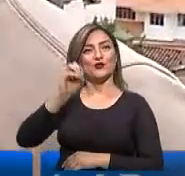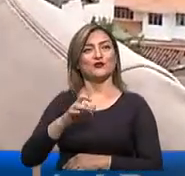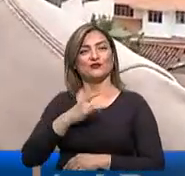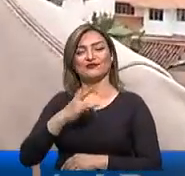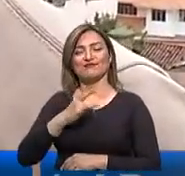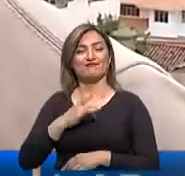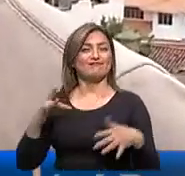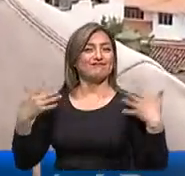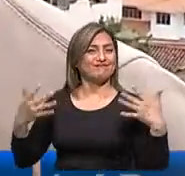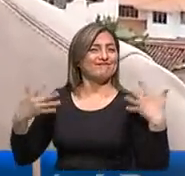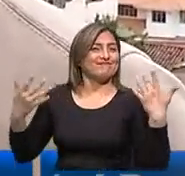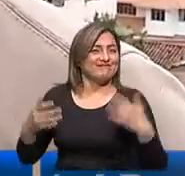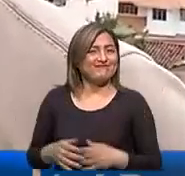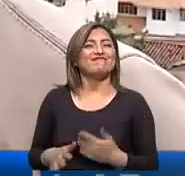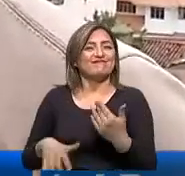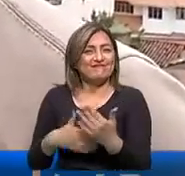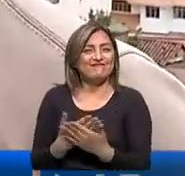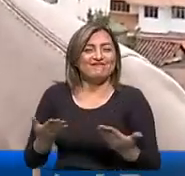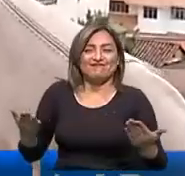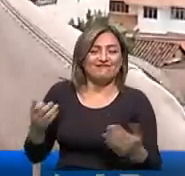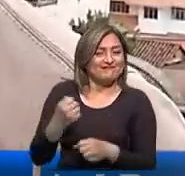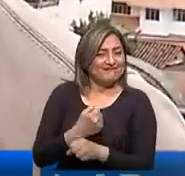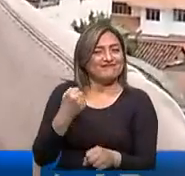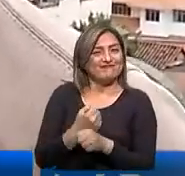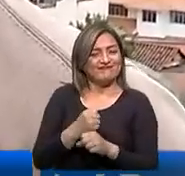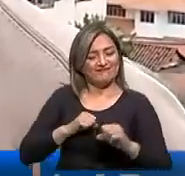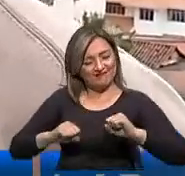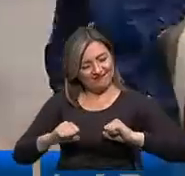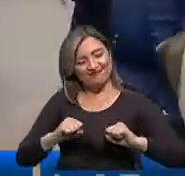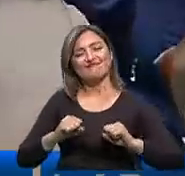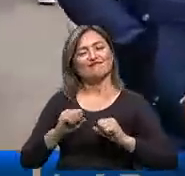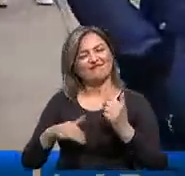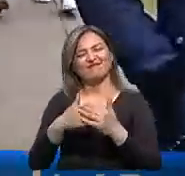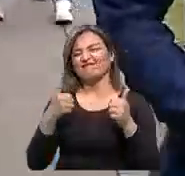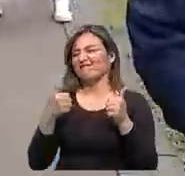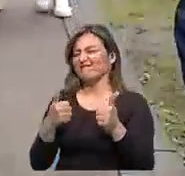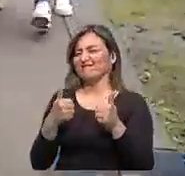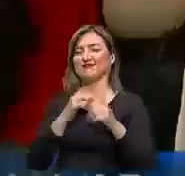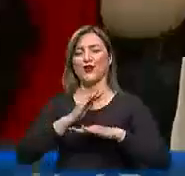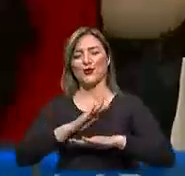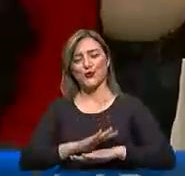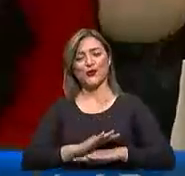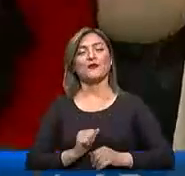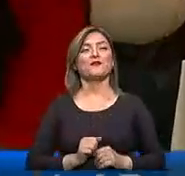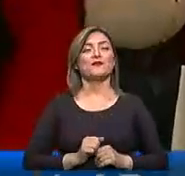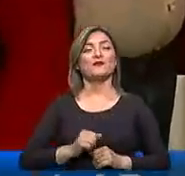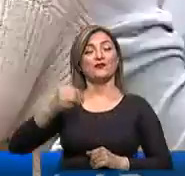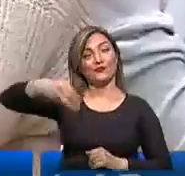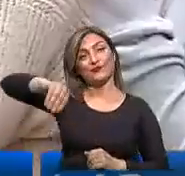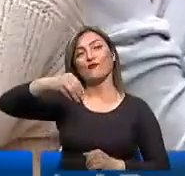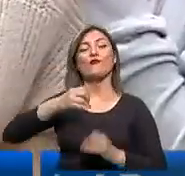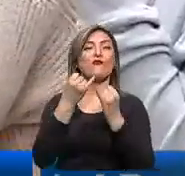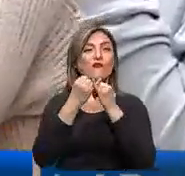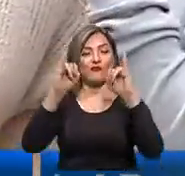para todos porque dices... Prácticamente el trabajo realizado vale la pena. Este miércoles, en plena conmemoración de la independencia de la